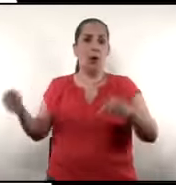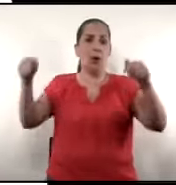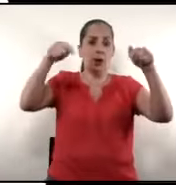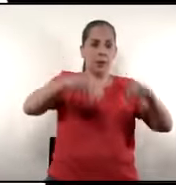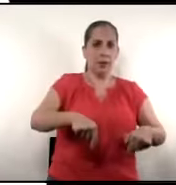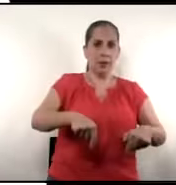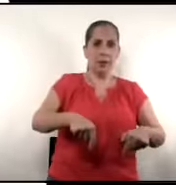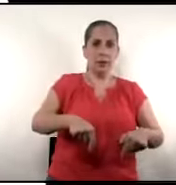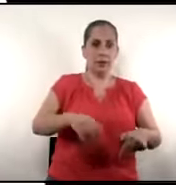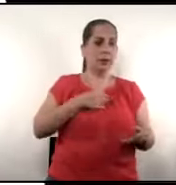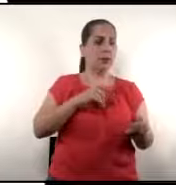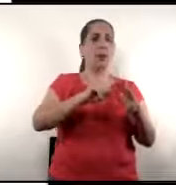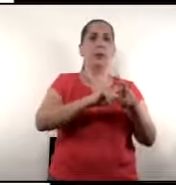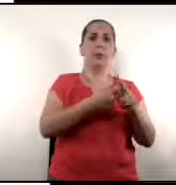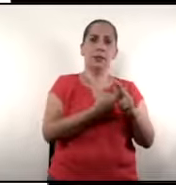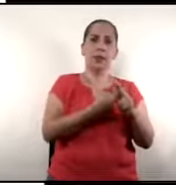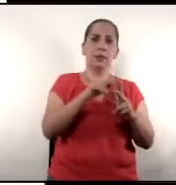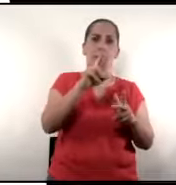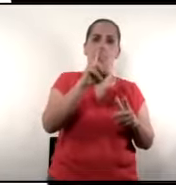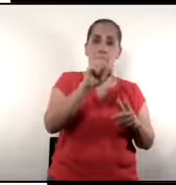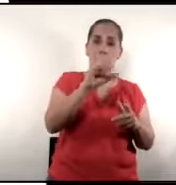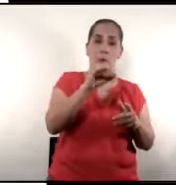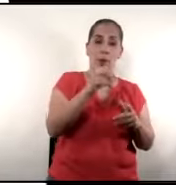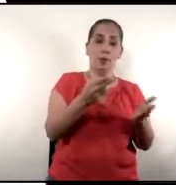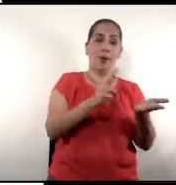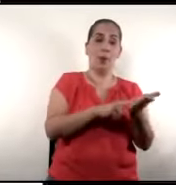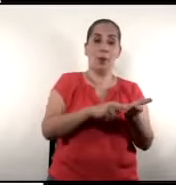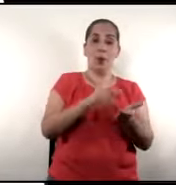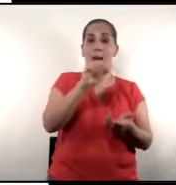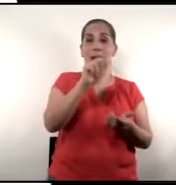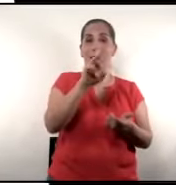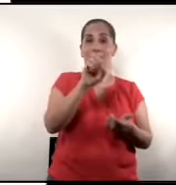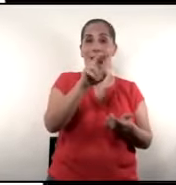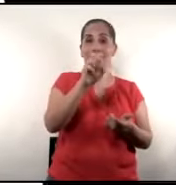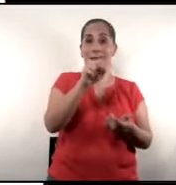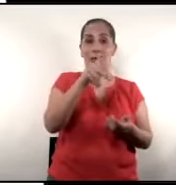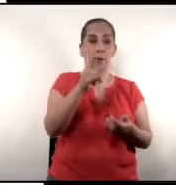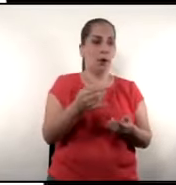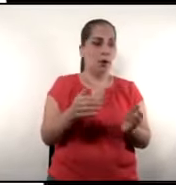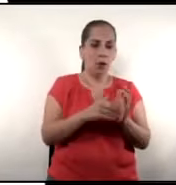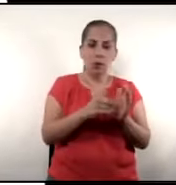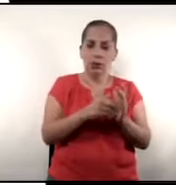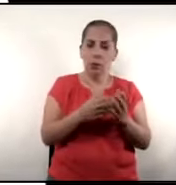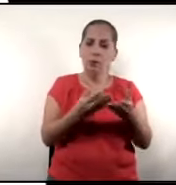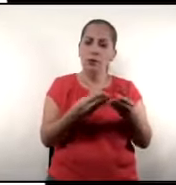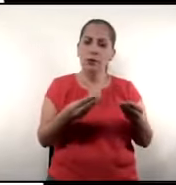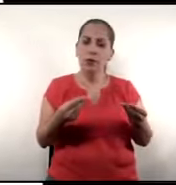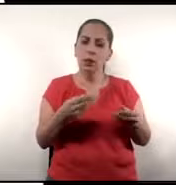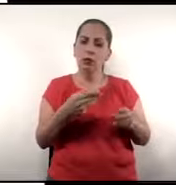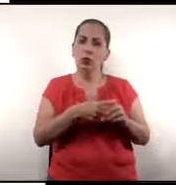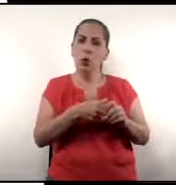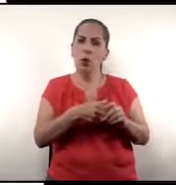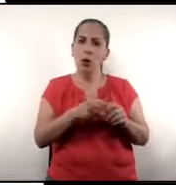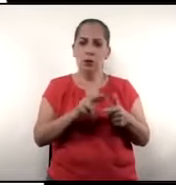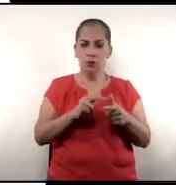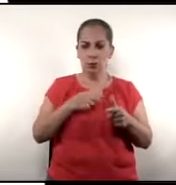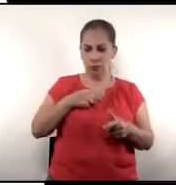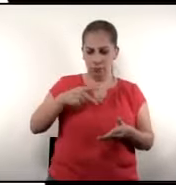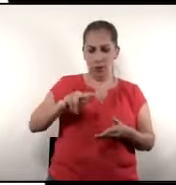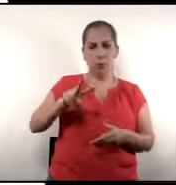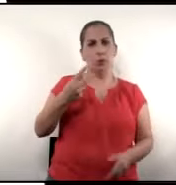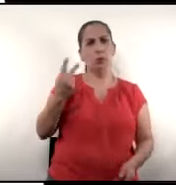estructura de precios de Recope que Arecep le aprueba, viene un margen de refinación. Entonces, el consumidor costarricense está pagando eso dos